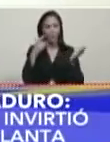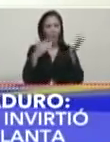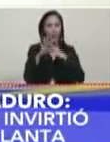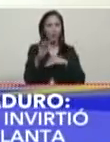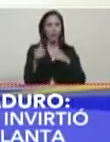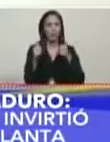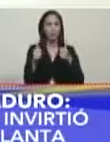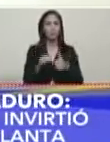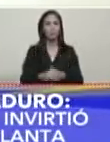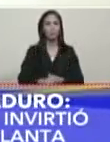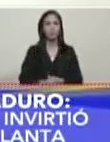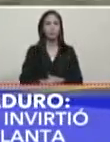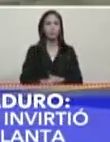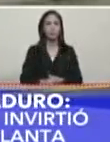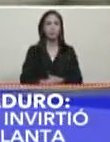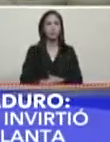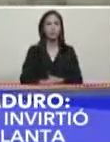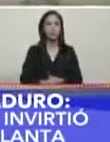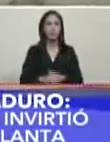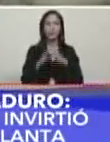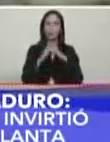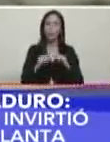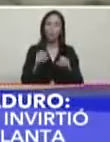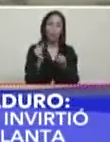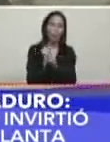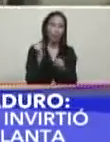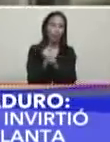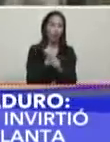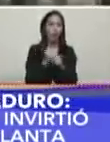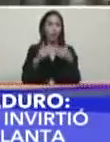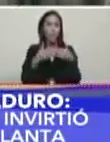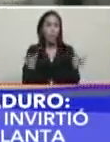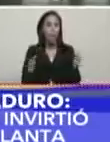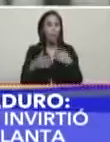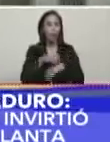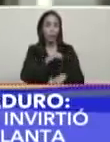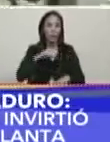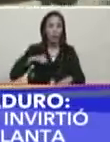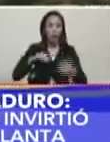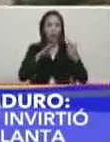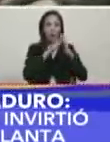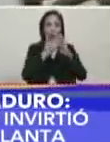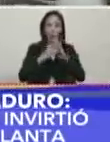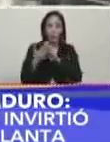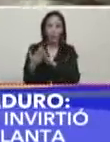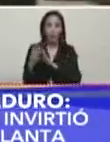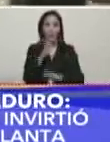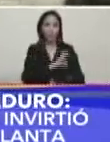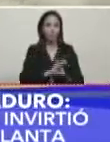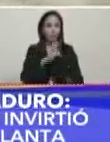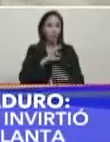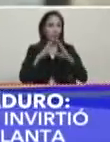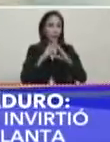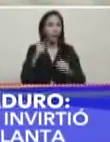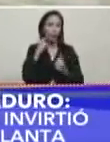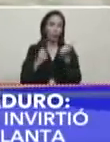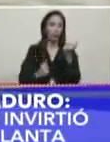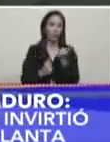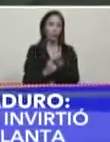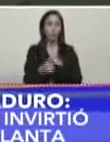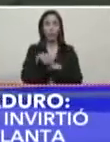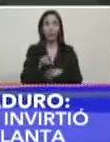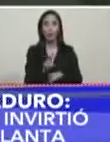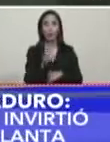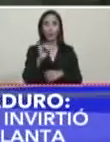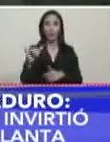alianza con todos los productores públicos, privados, comunitarios, sociales, de toda esta subregión de los Valles del Tuy.